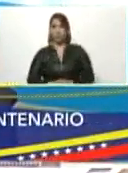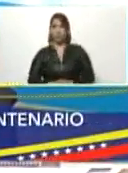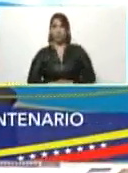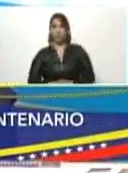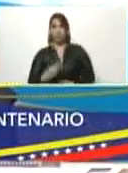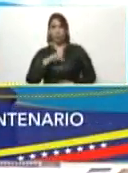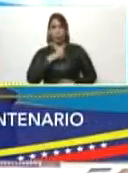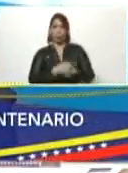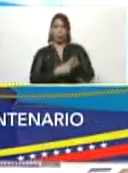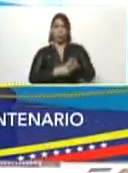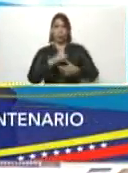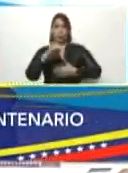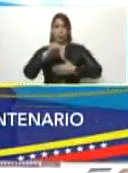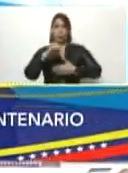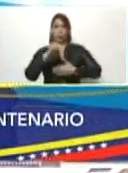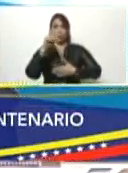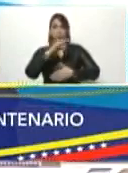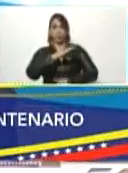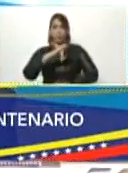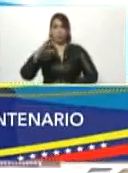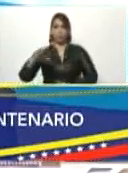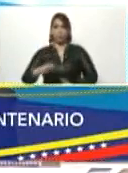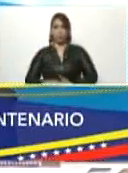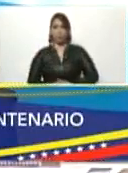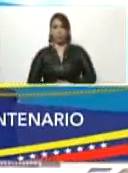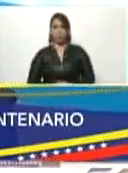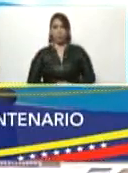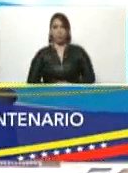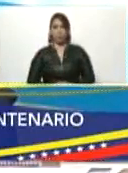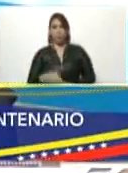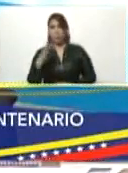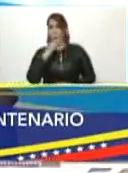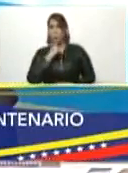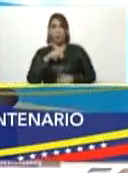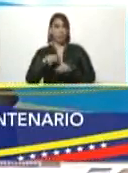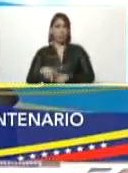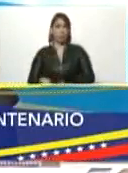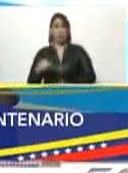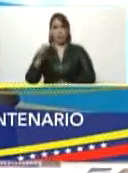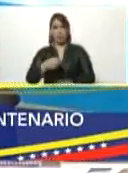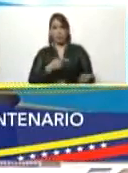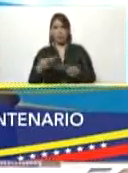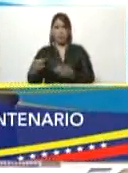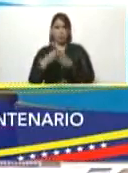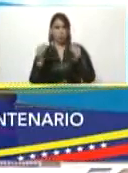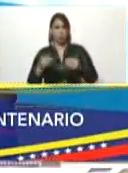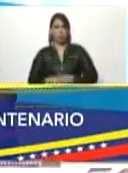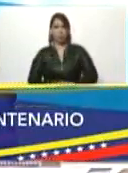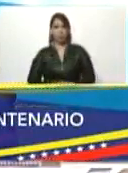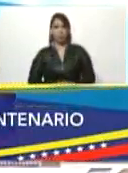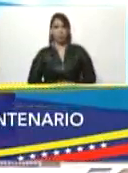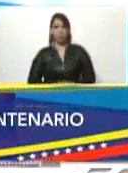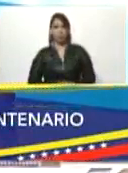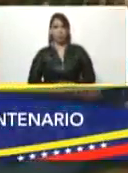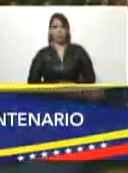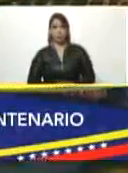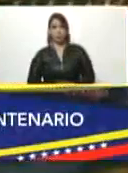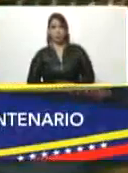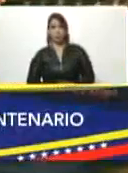suramericanos, caribeños. Aquí no hay exclusión, aquí se invita a todos. No hay